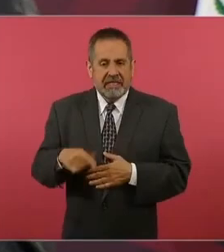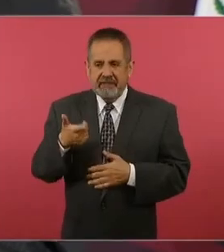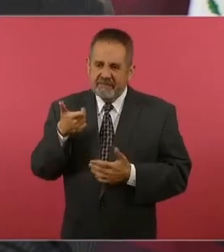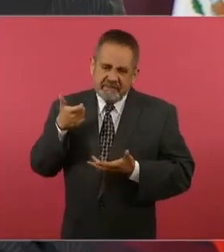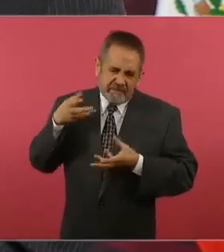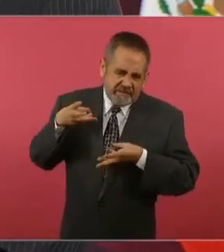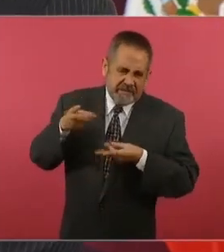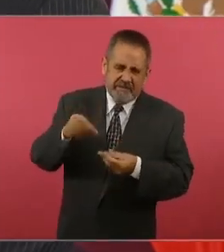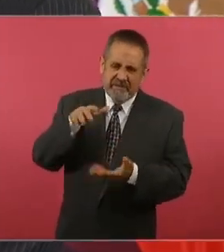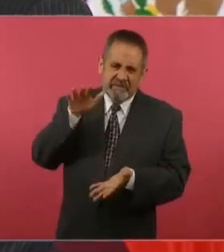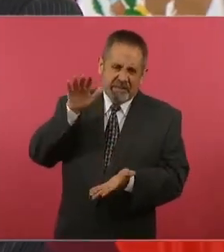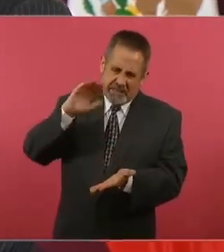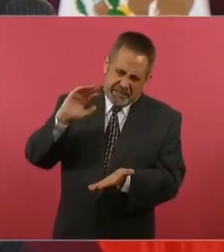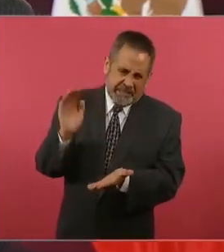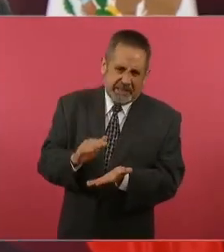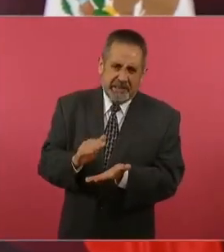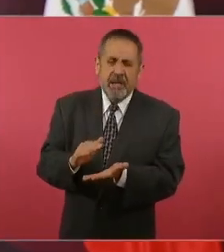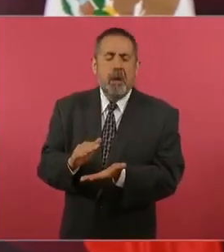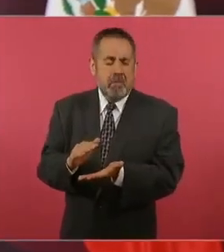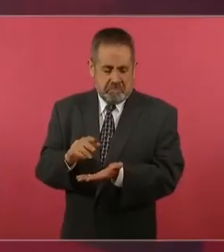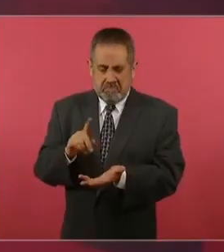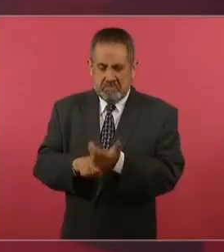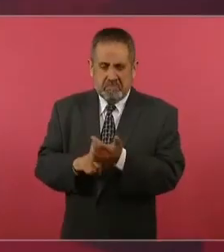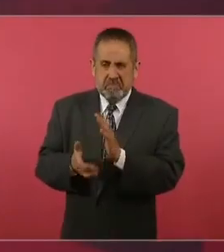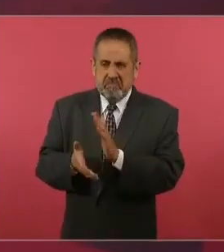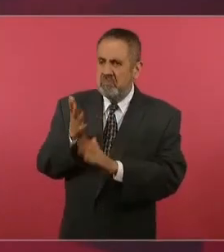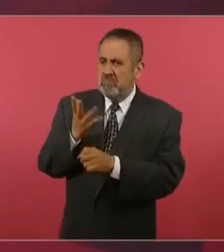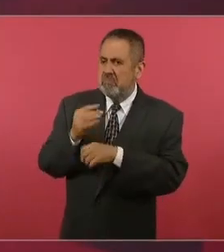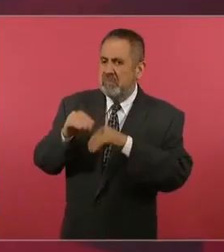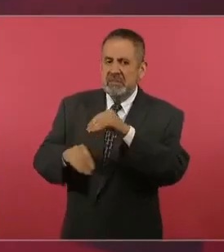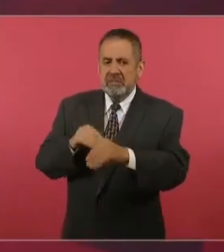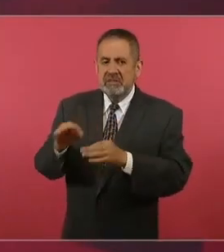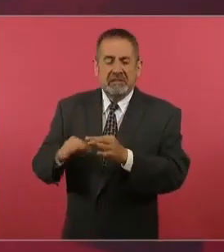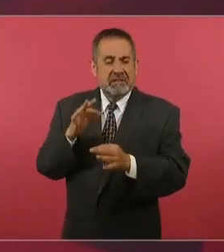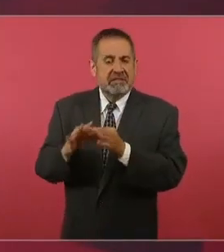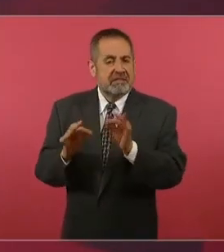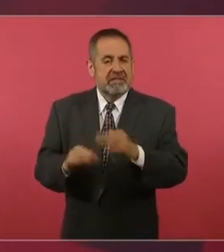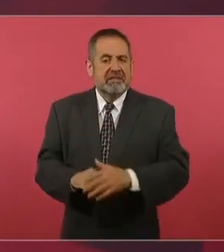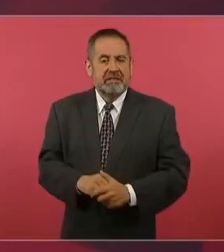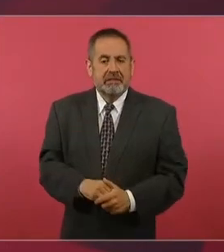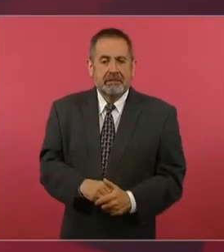costos que se está construyendo esa obra.